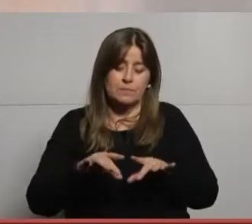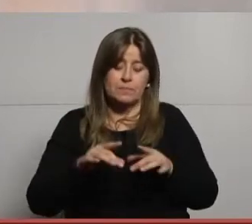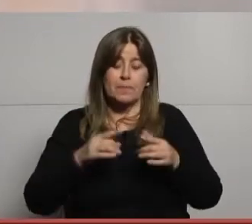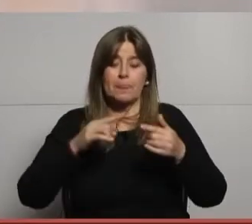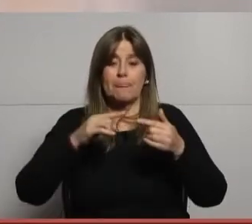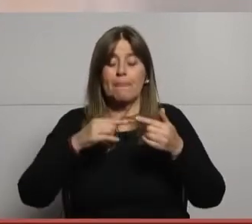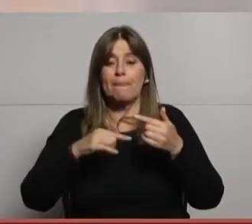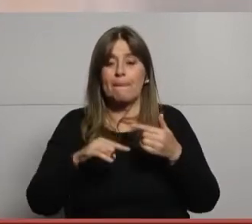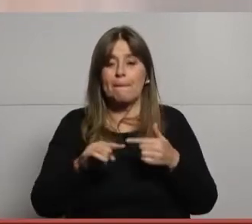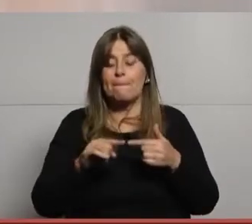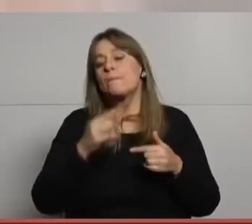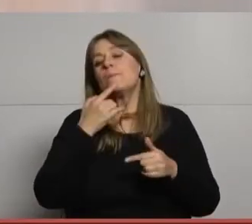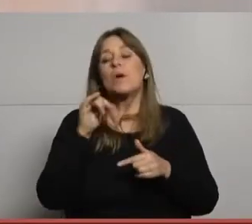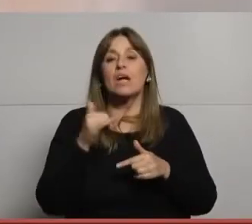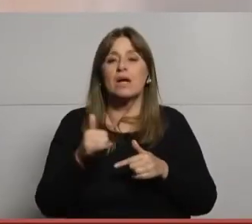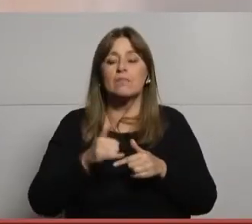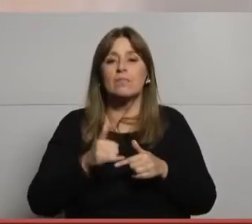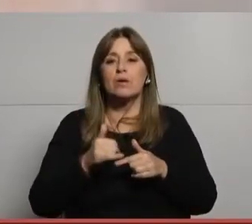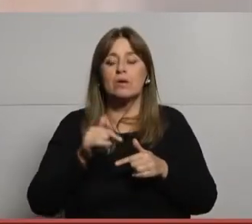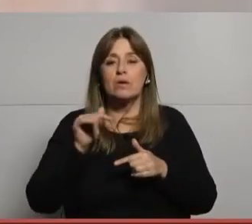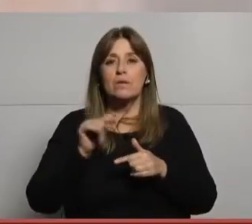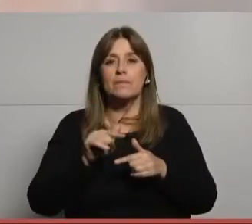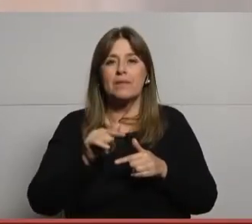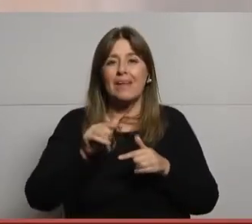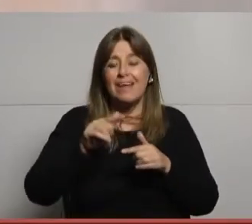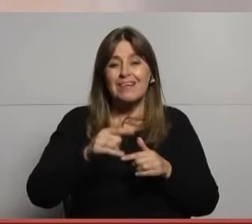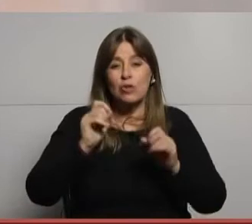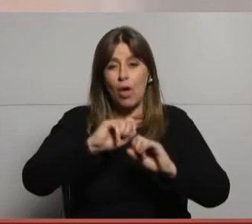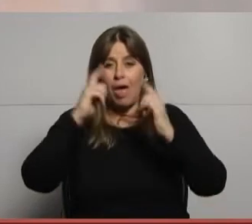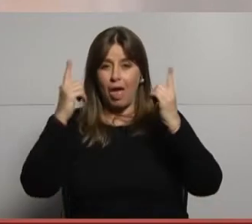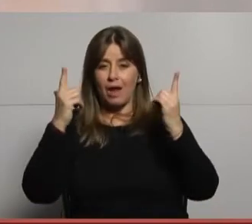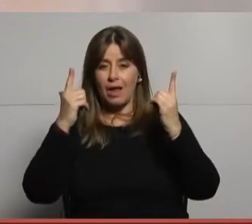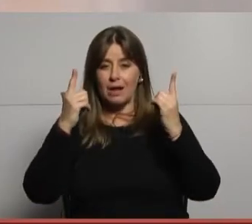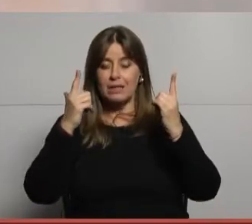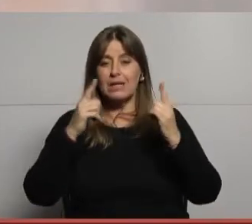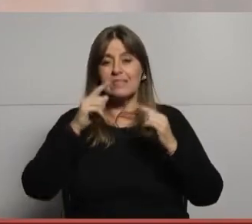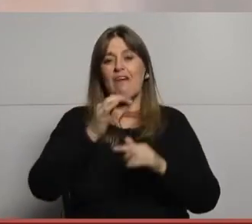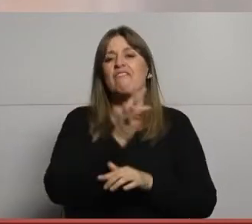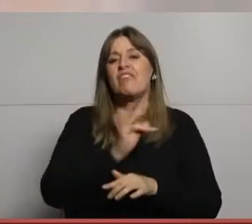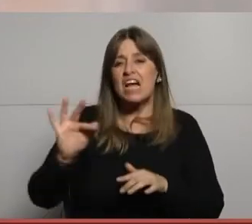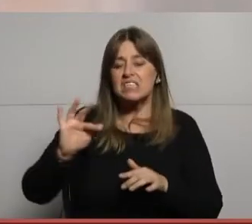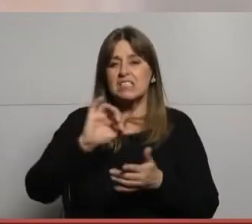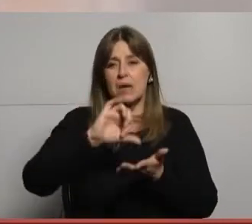De hecho, por ejemplo, en esto de las alertas de exposición, en Francia y